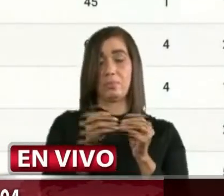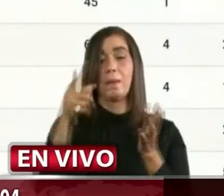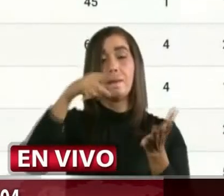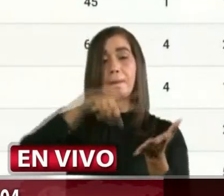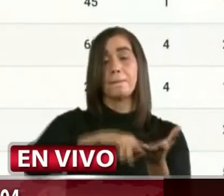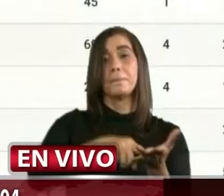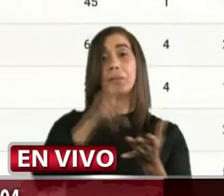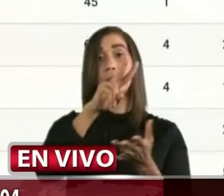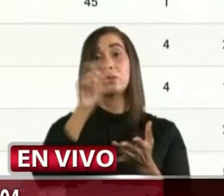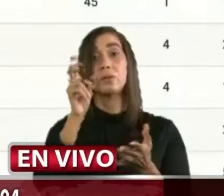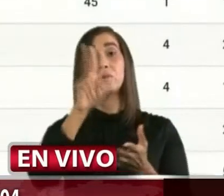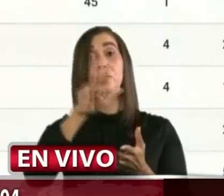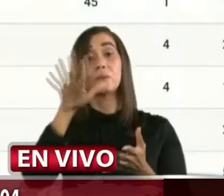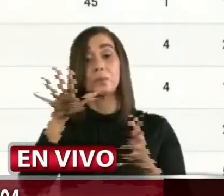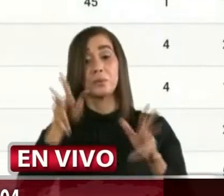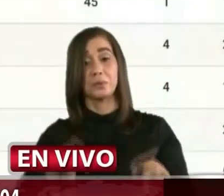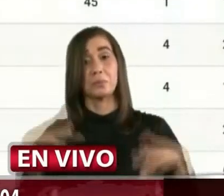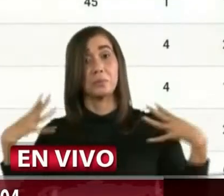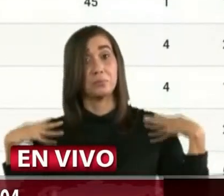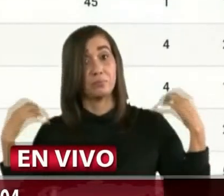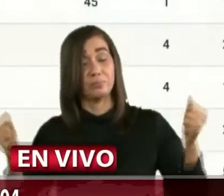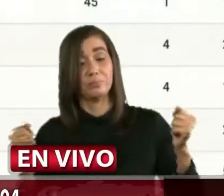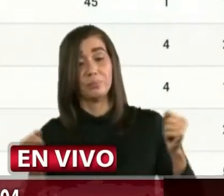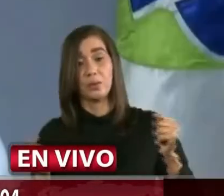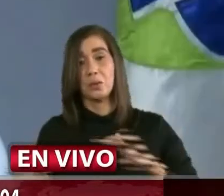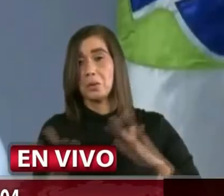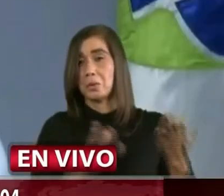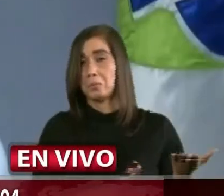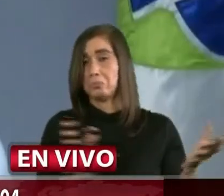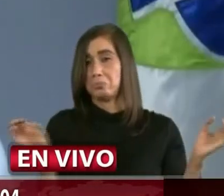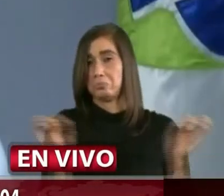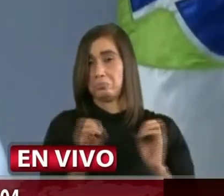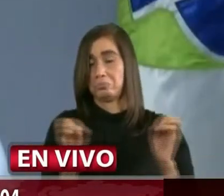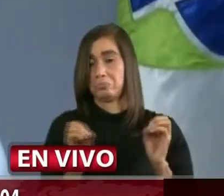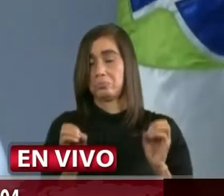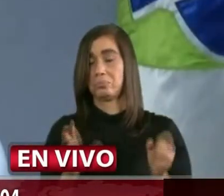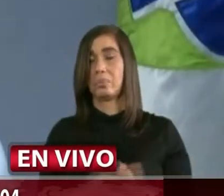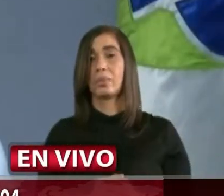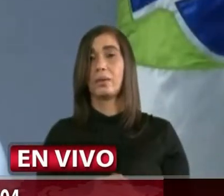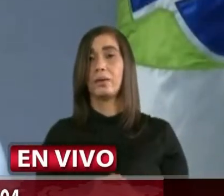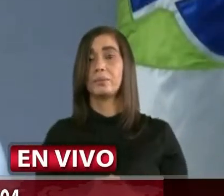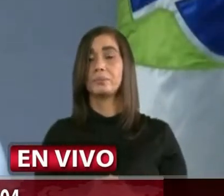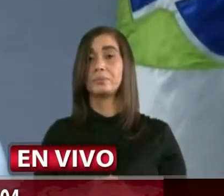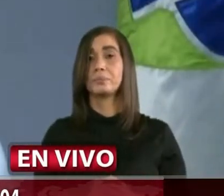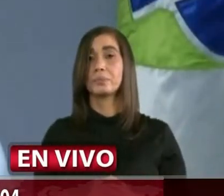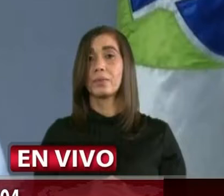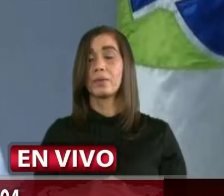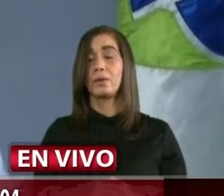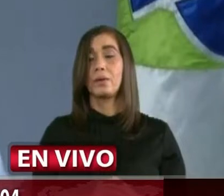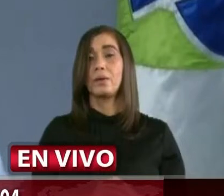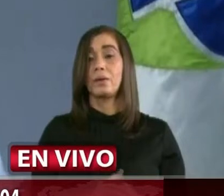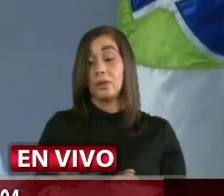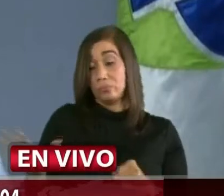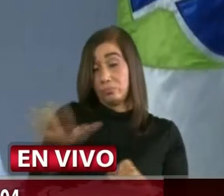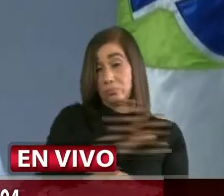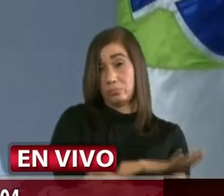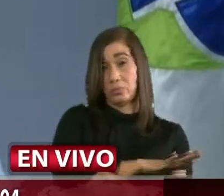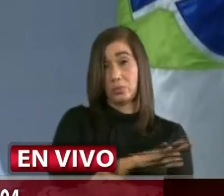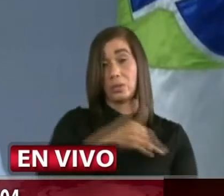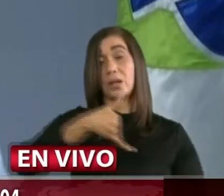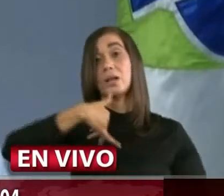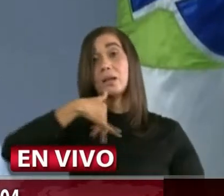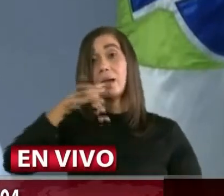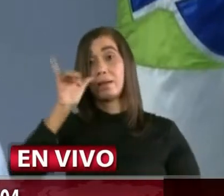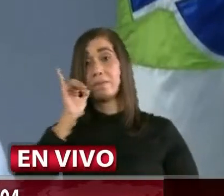1,223 recuperados, 0 fallecimientos. Los totales para el día de ayer